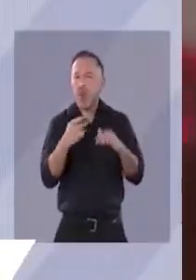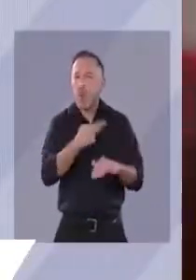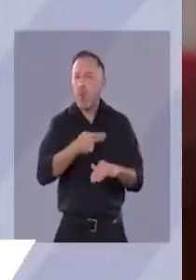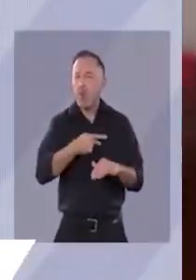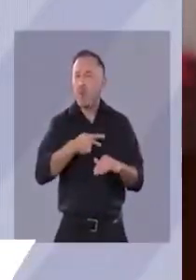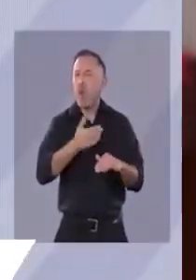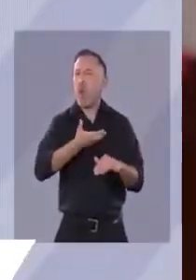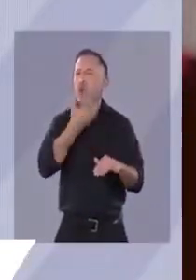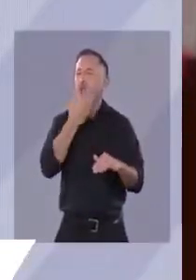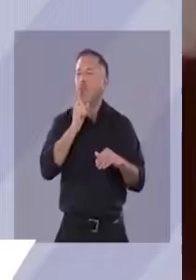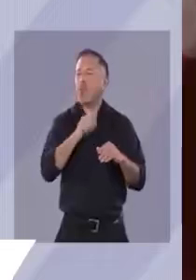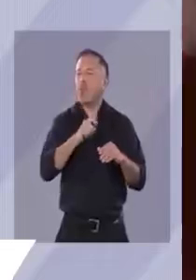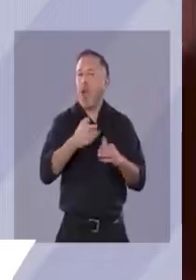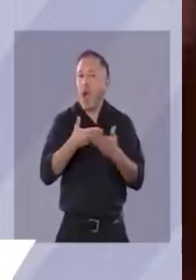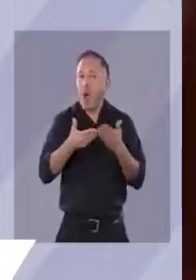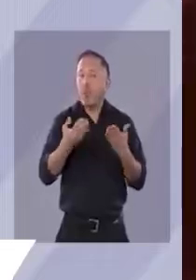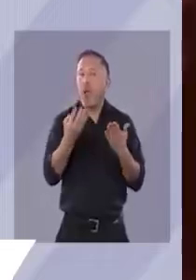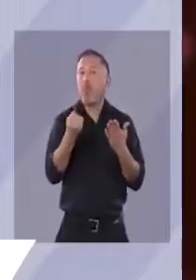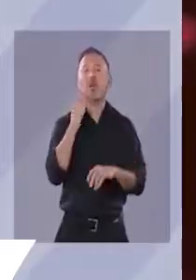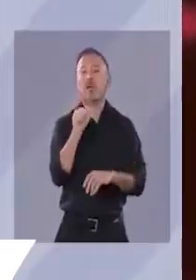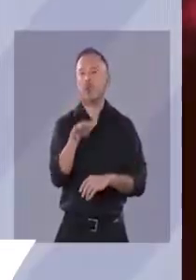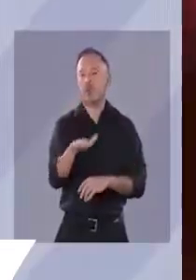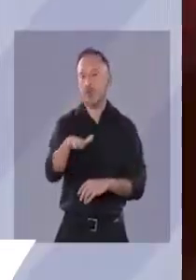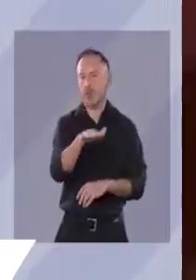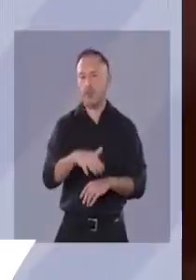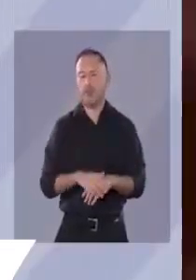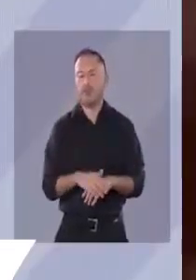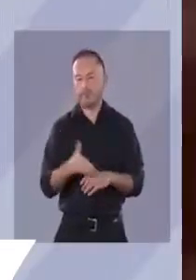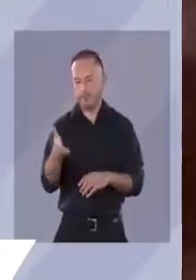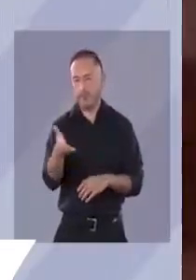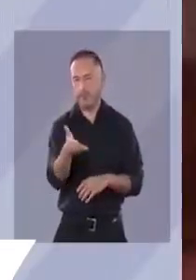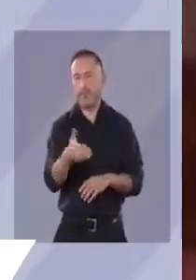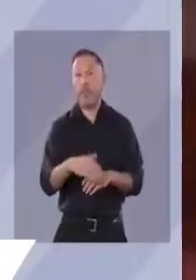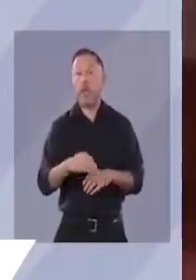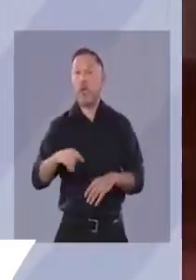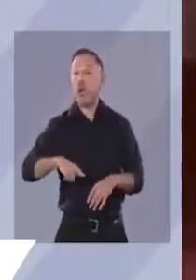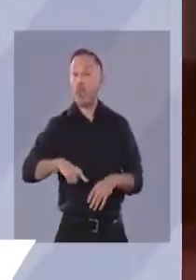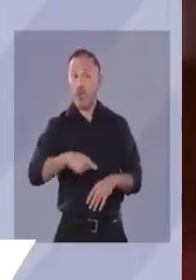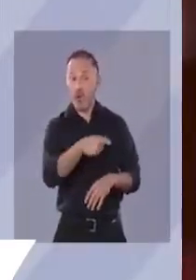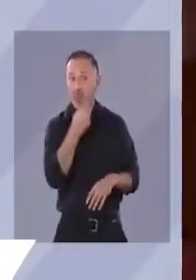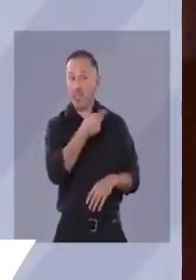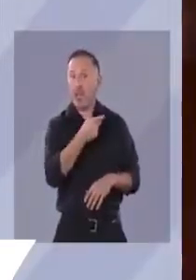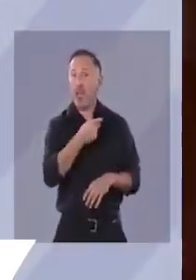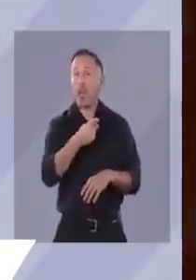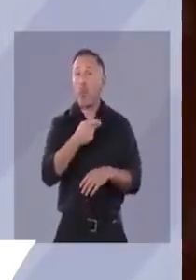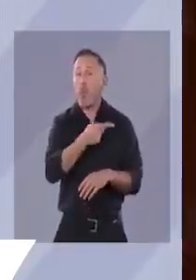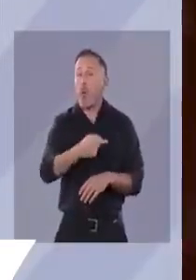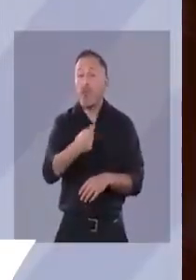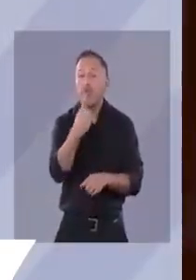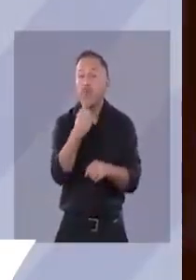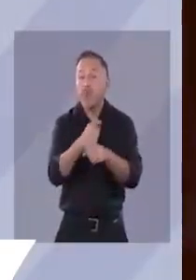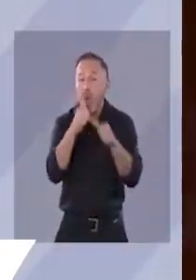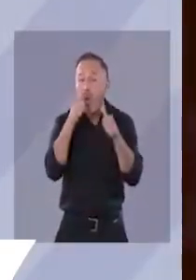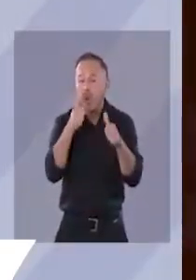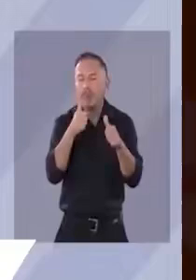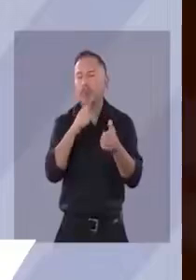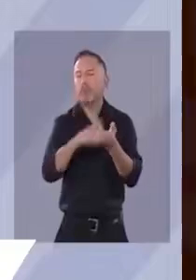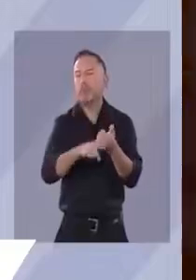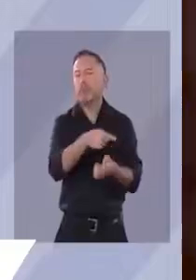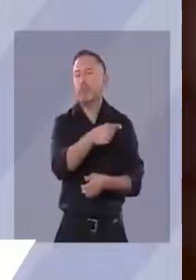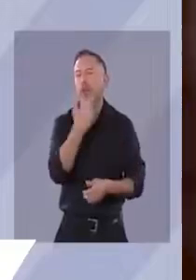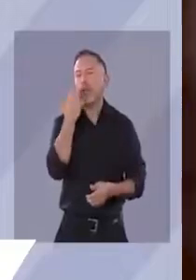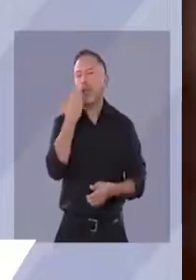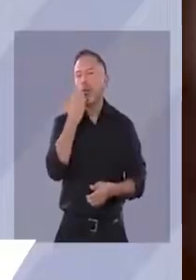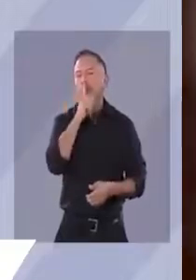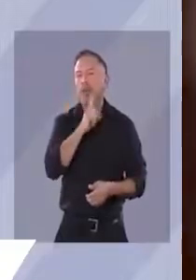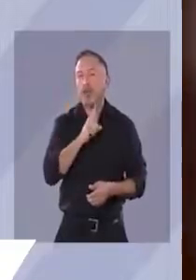pesar de que en el debate pasado se le dijo no puede estar sacando esos cartones, ahora nuevamente lo hace.